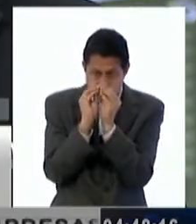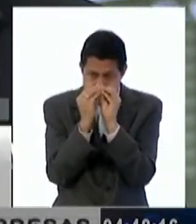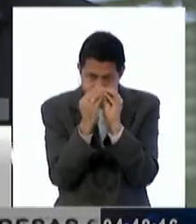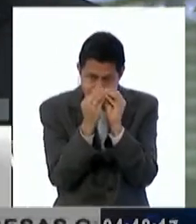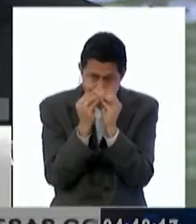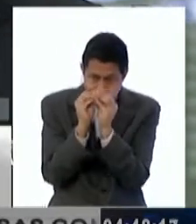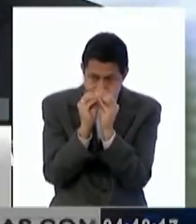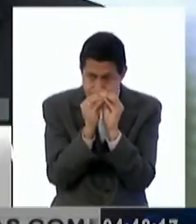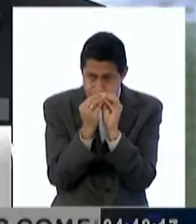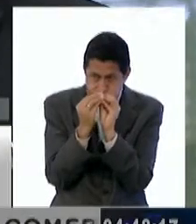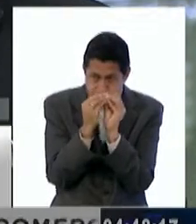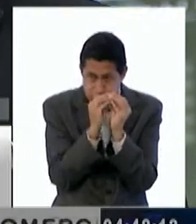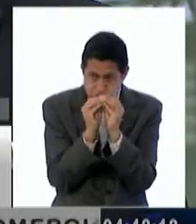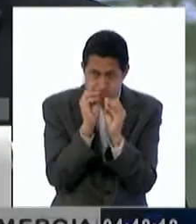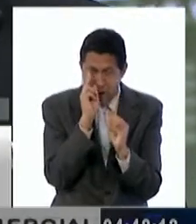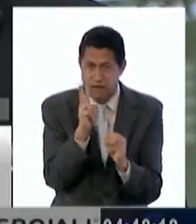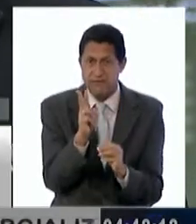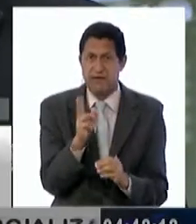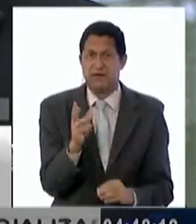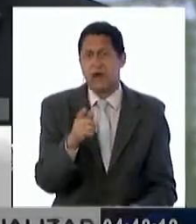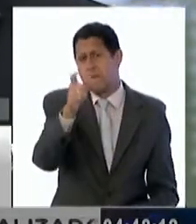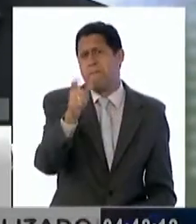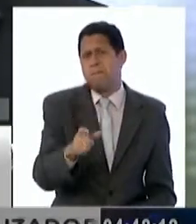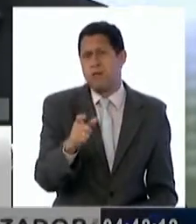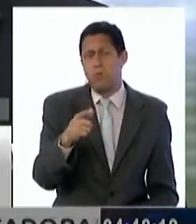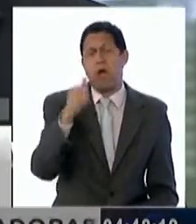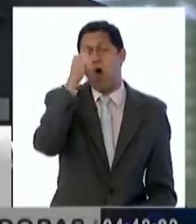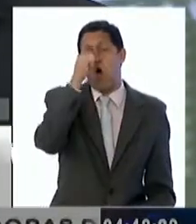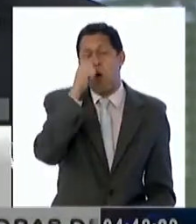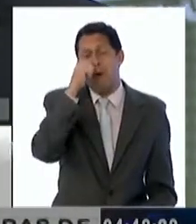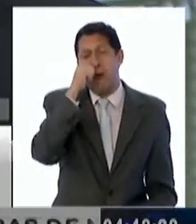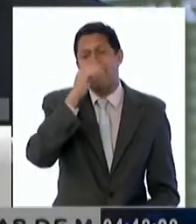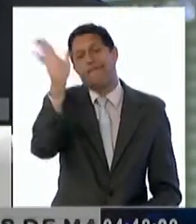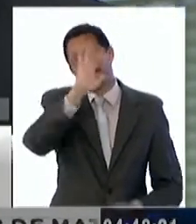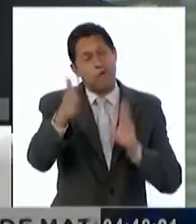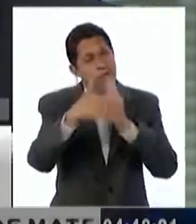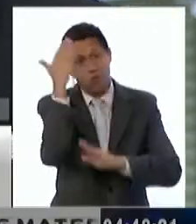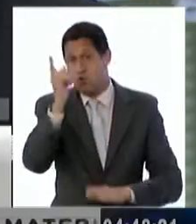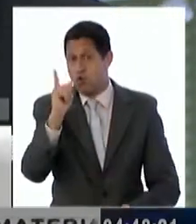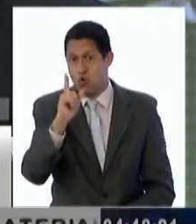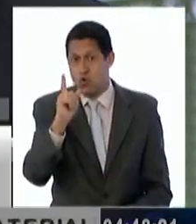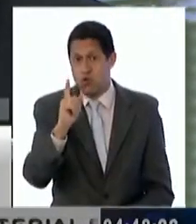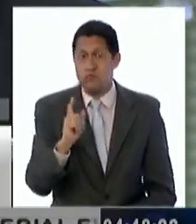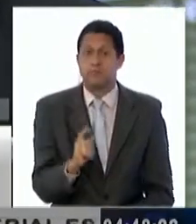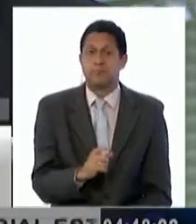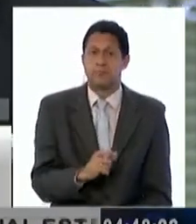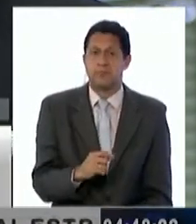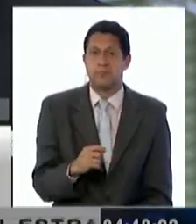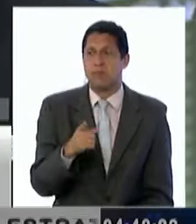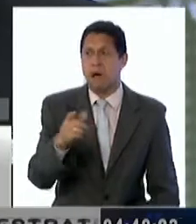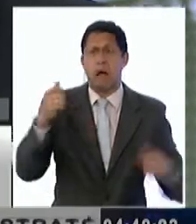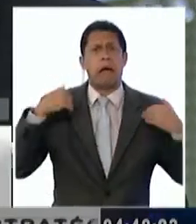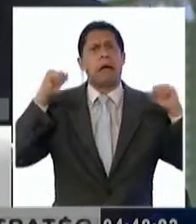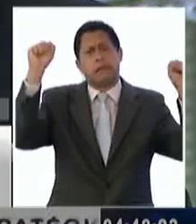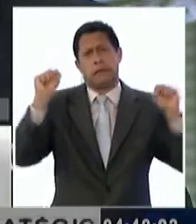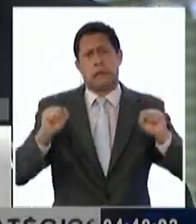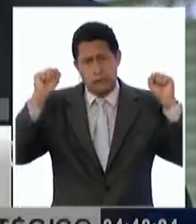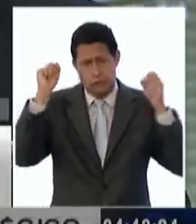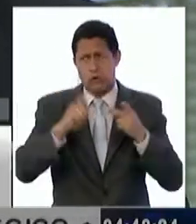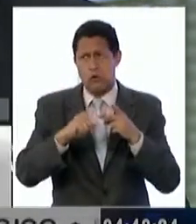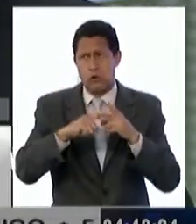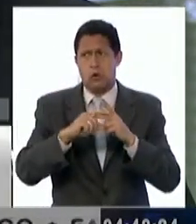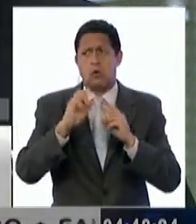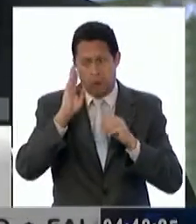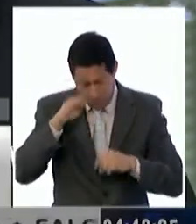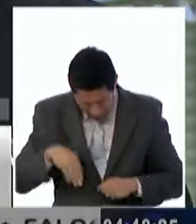irla chequeando hay que irla visualizando los pacientes no se pueden operar y de perderse personas que van a hacer ejercicios bajan la